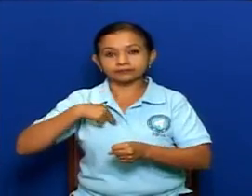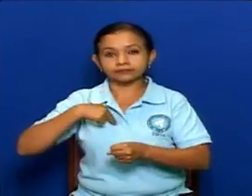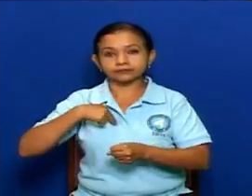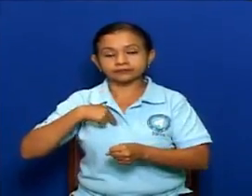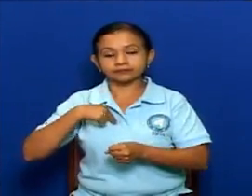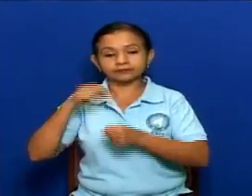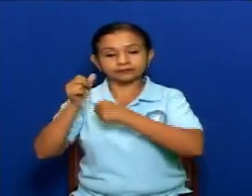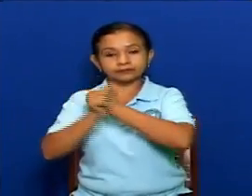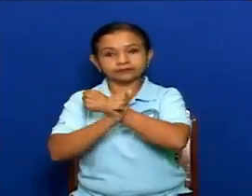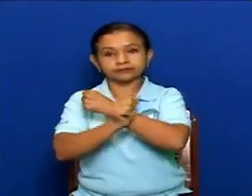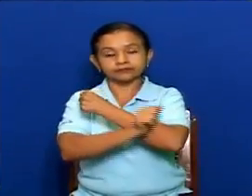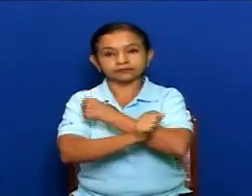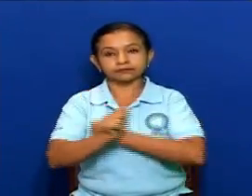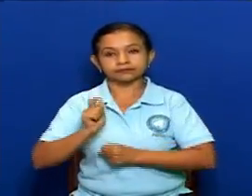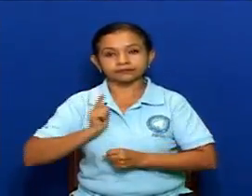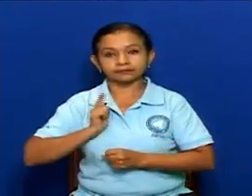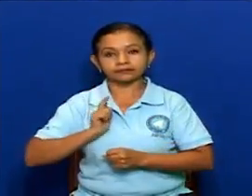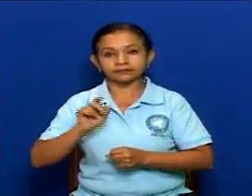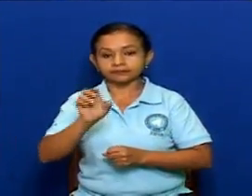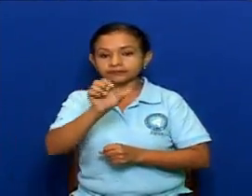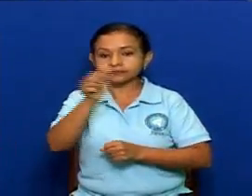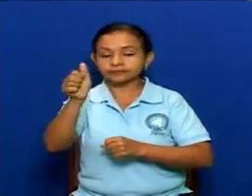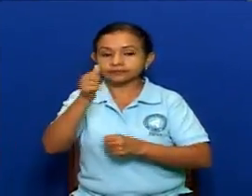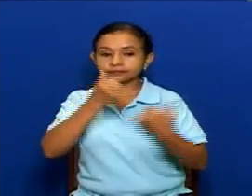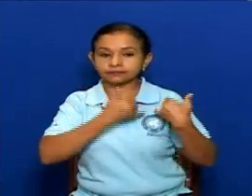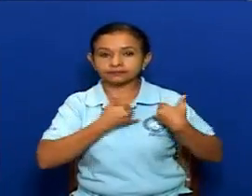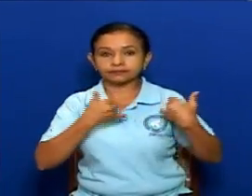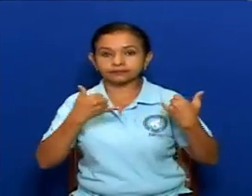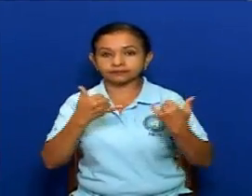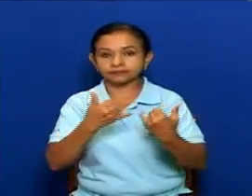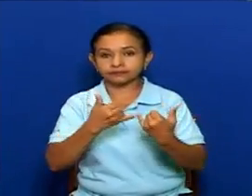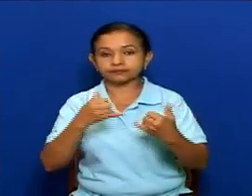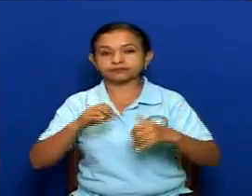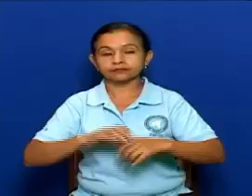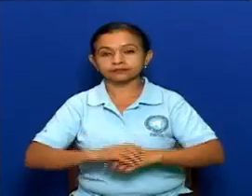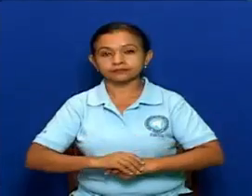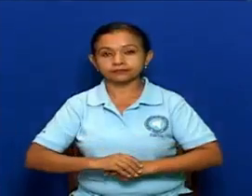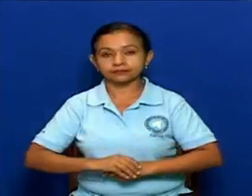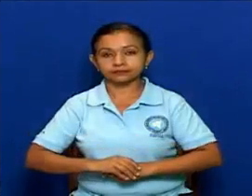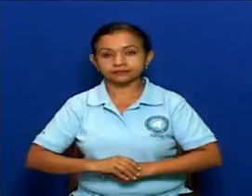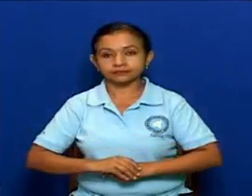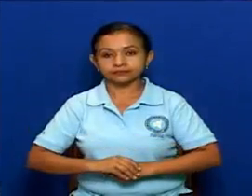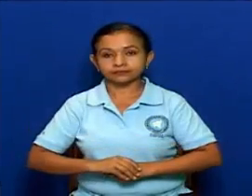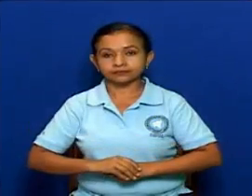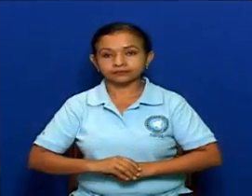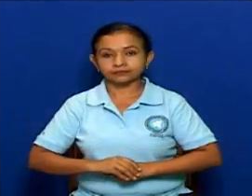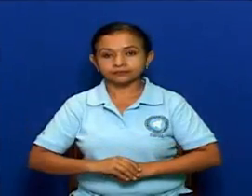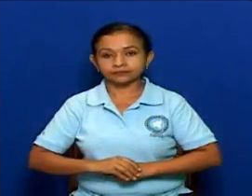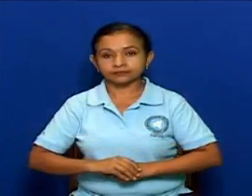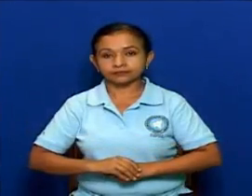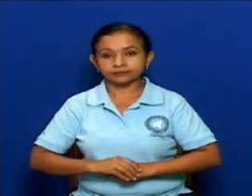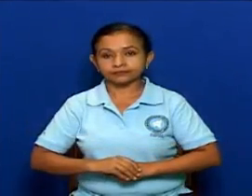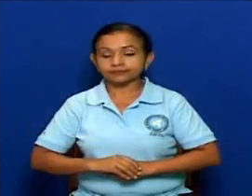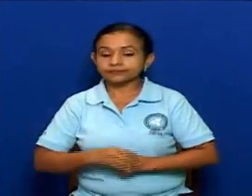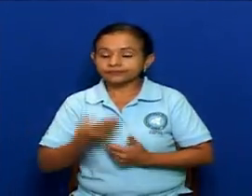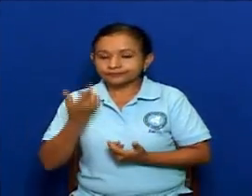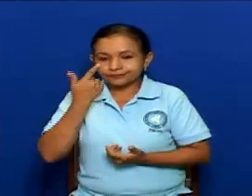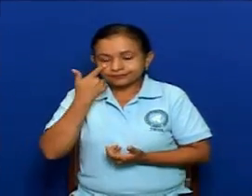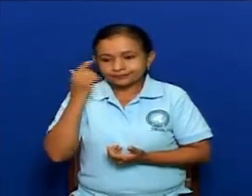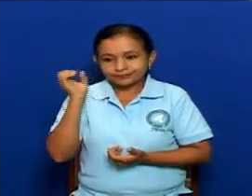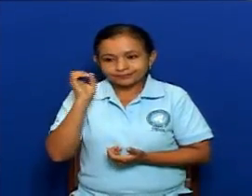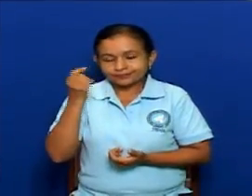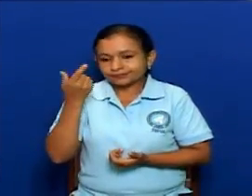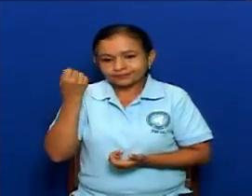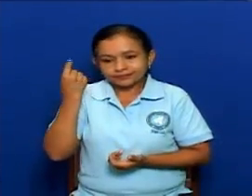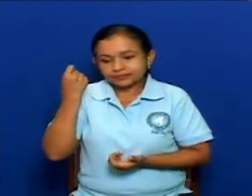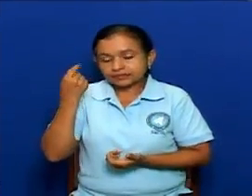nuestros alumnos. Hay otras instituciones, pero que por, como decía Lourdes, por cosas desconocidas de repente no